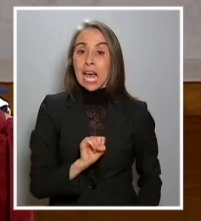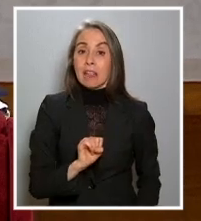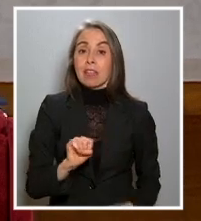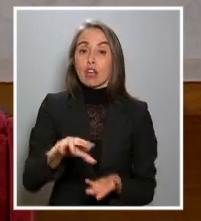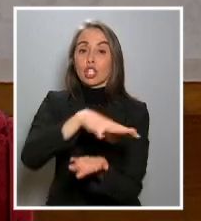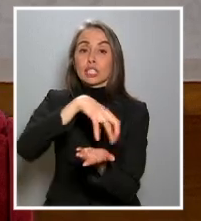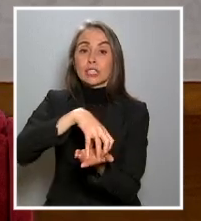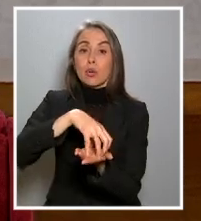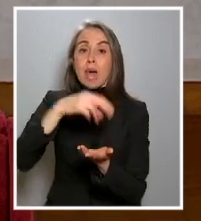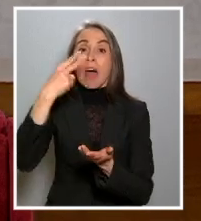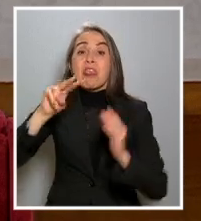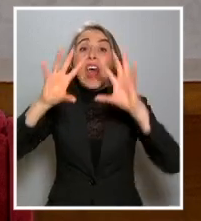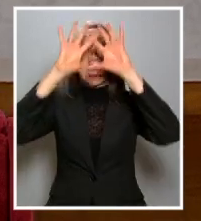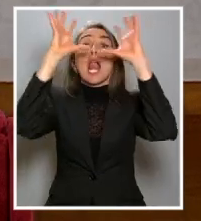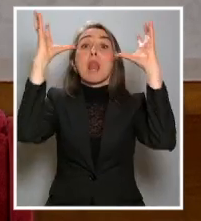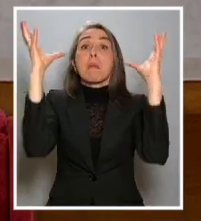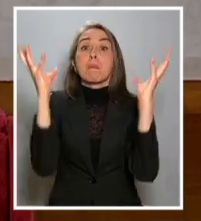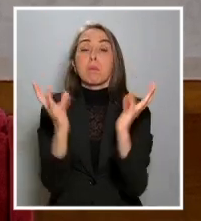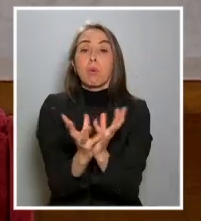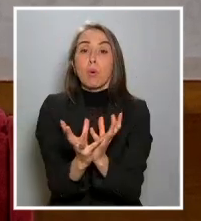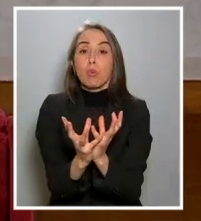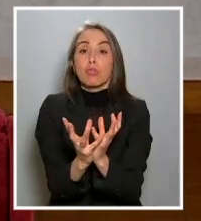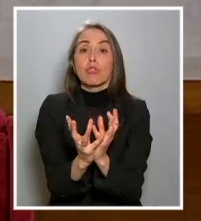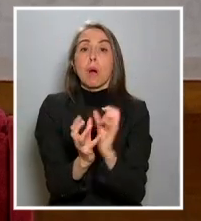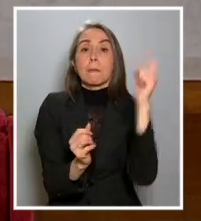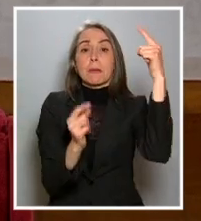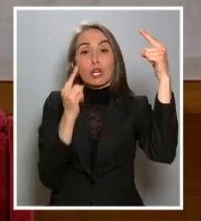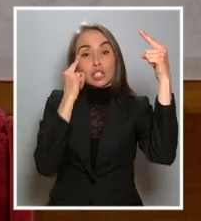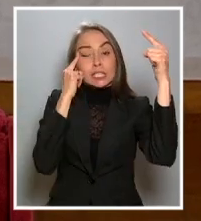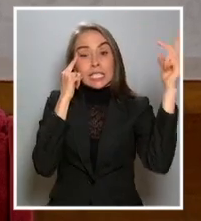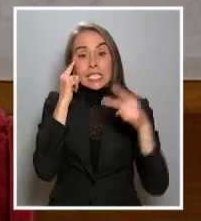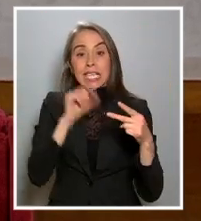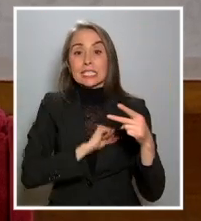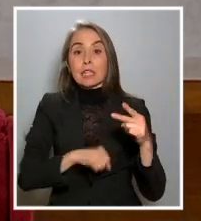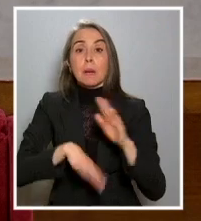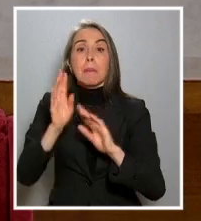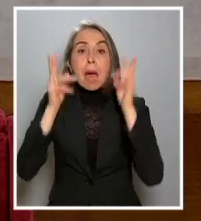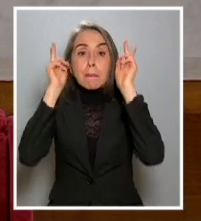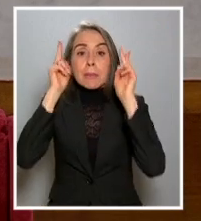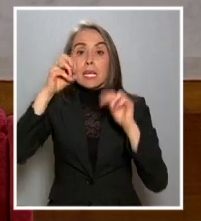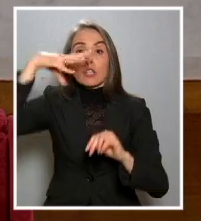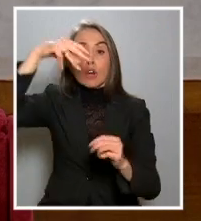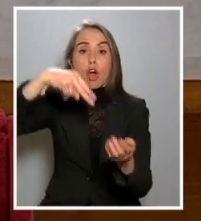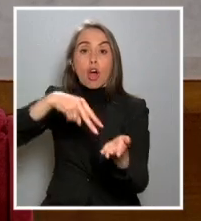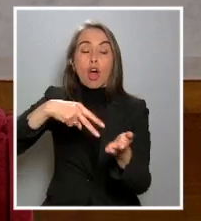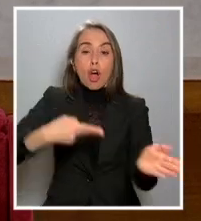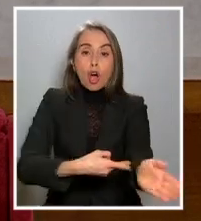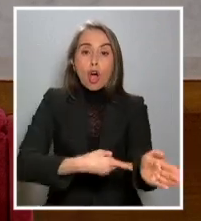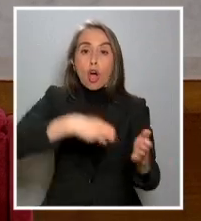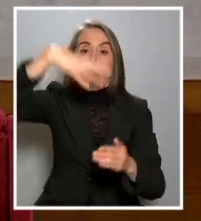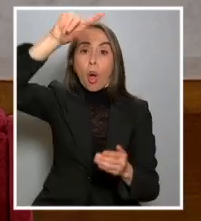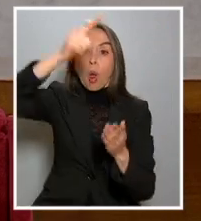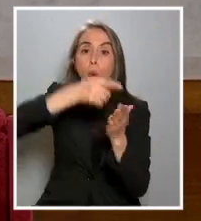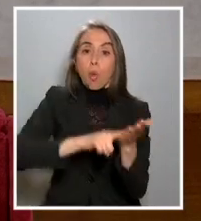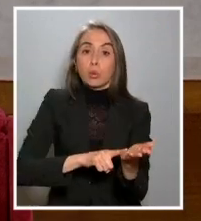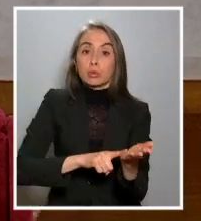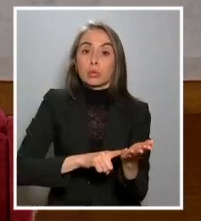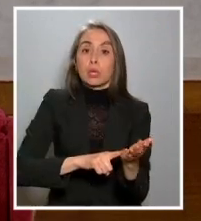la ciudad del mundo, fuera de China, que cuenta con más buses eléctricos en todo el mundo.